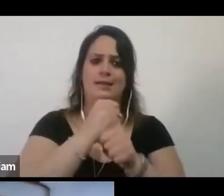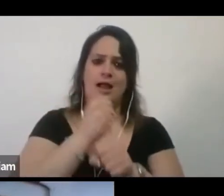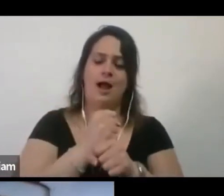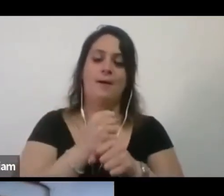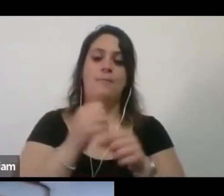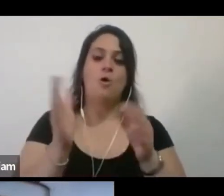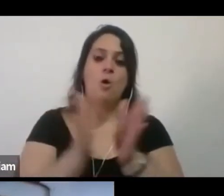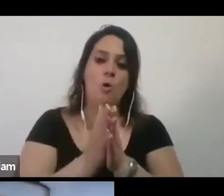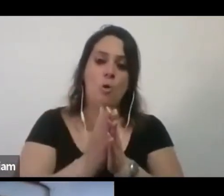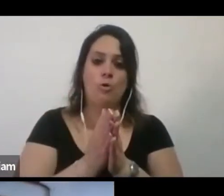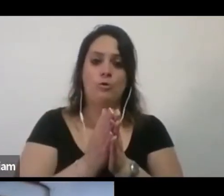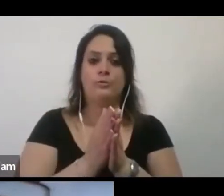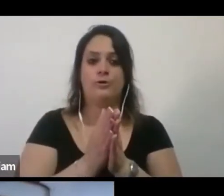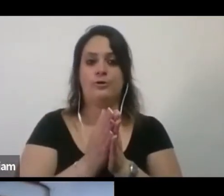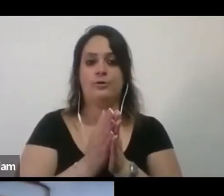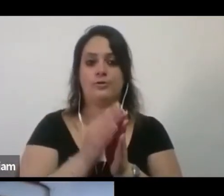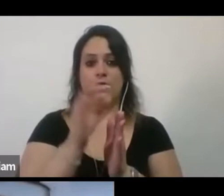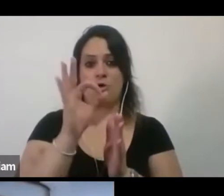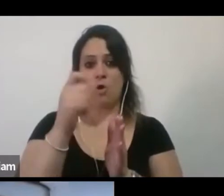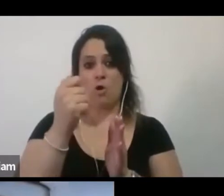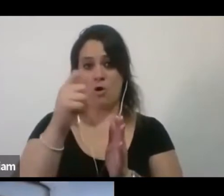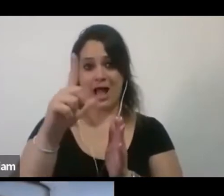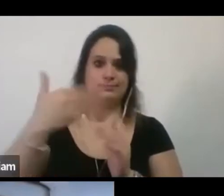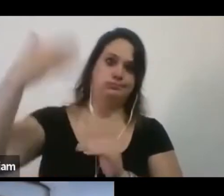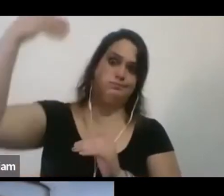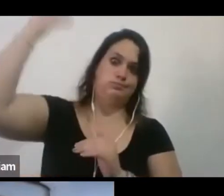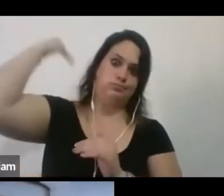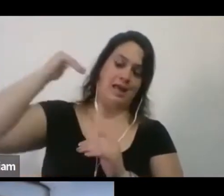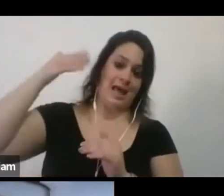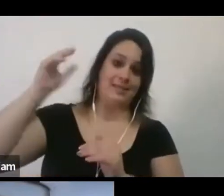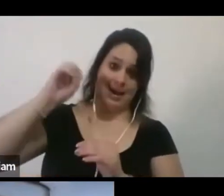coordinación con los OALES en su momento, que se llamaba,